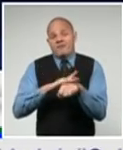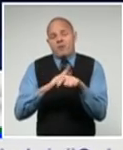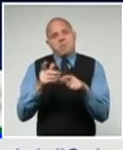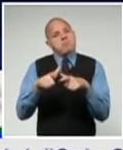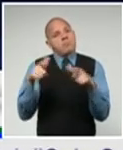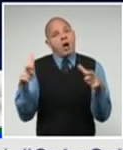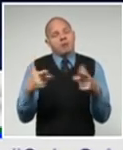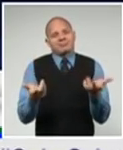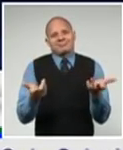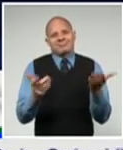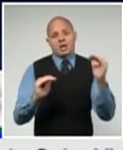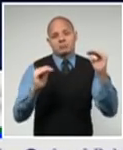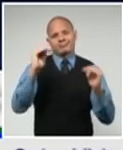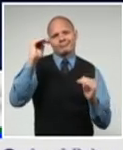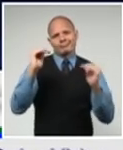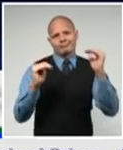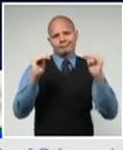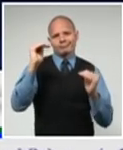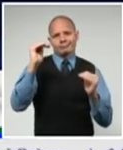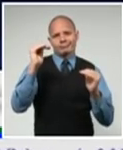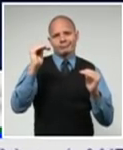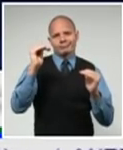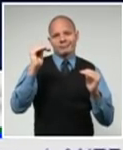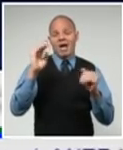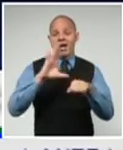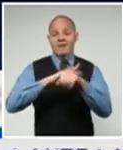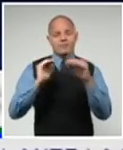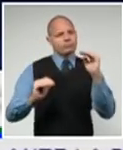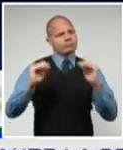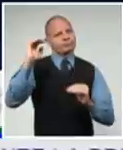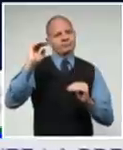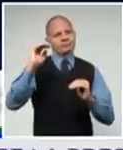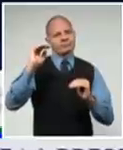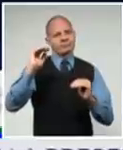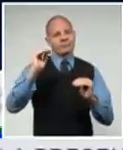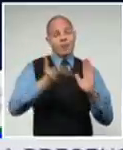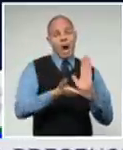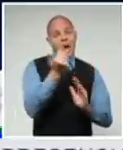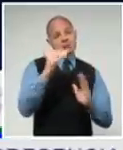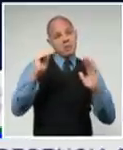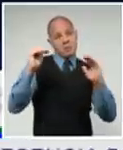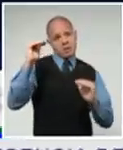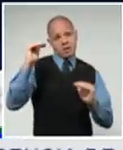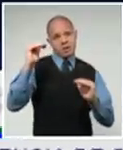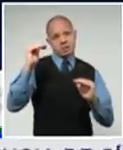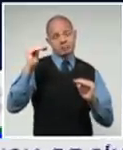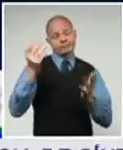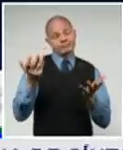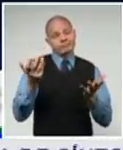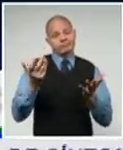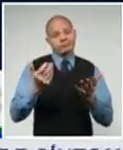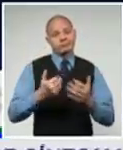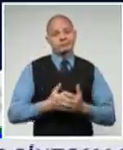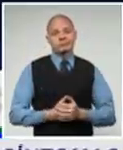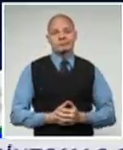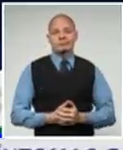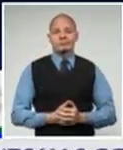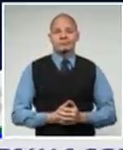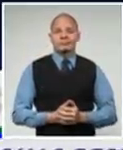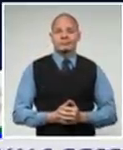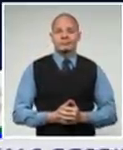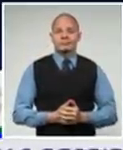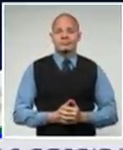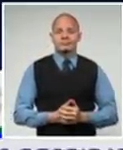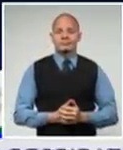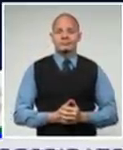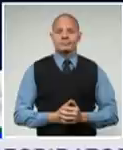entre altas y casos diagnosticados. Por lo tanto, el número de activos no tiene un balance positivo.